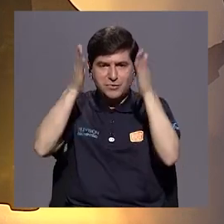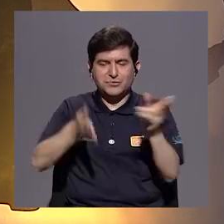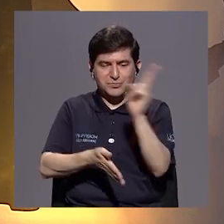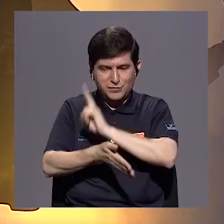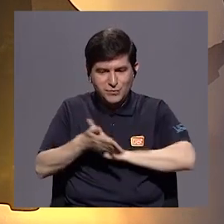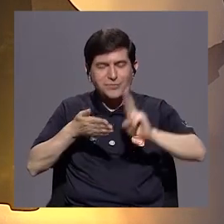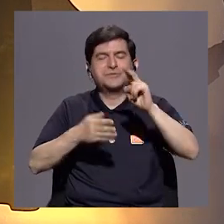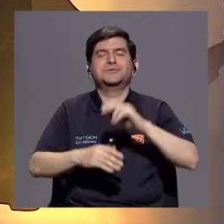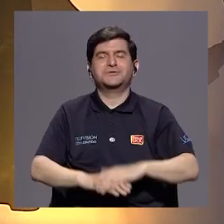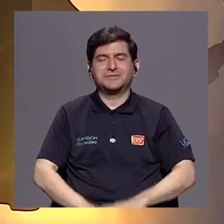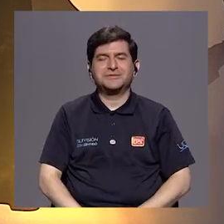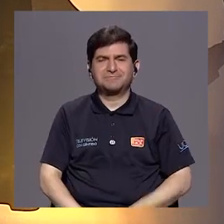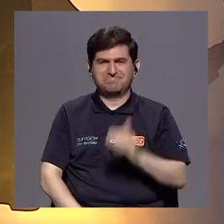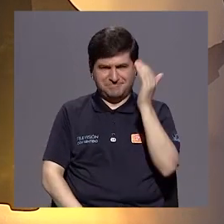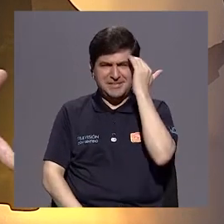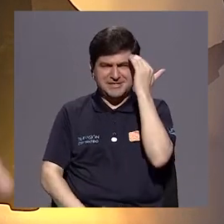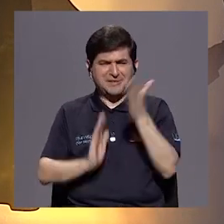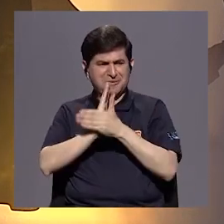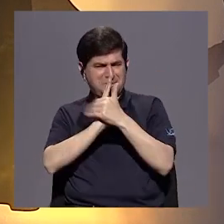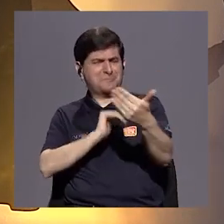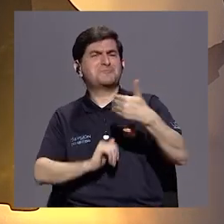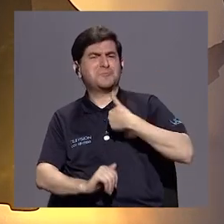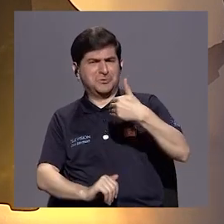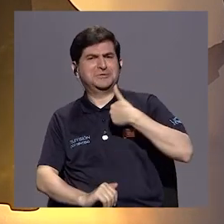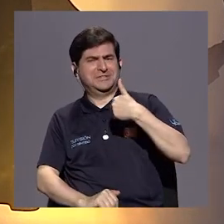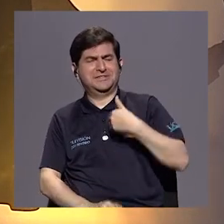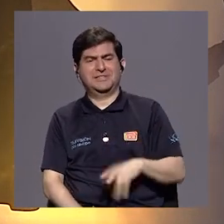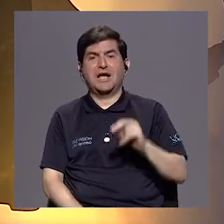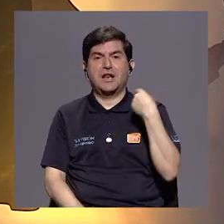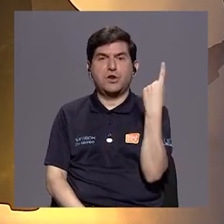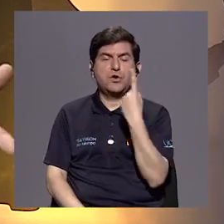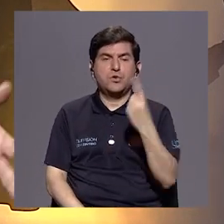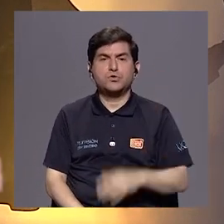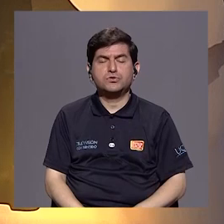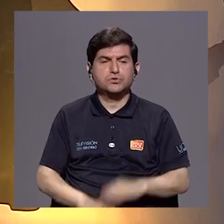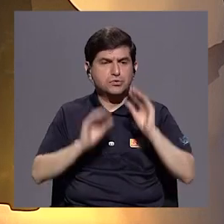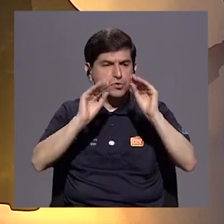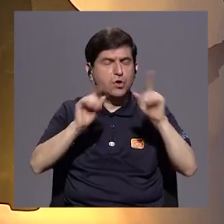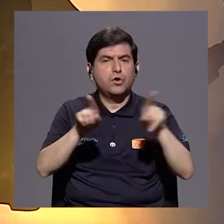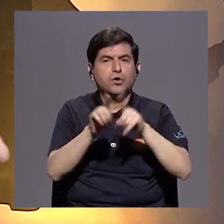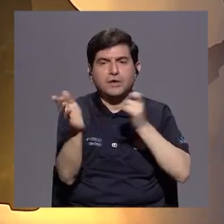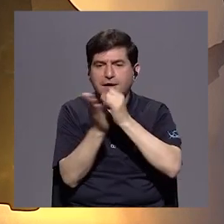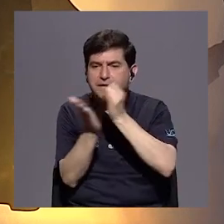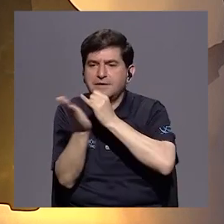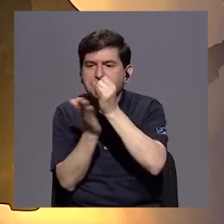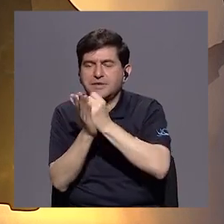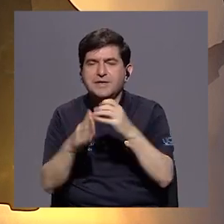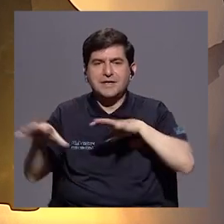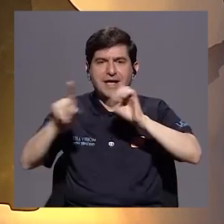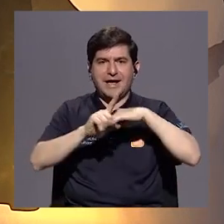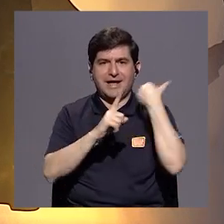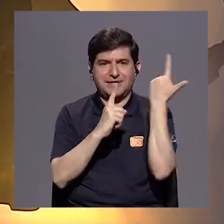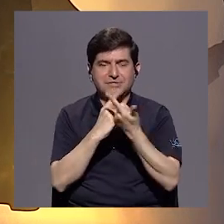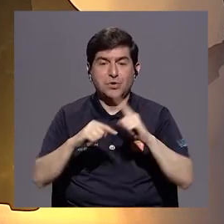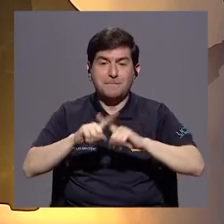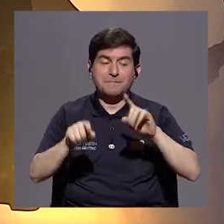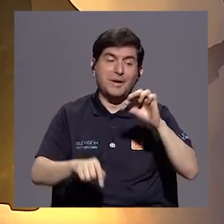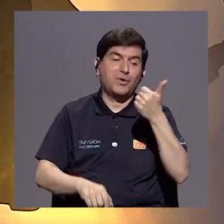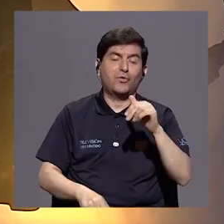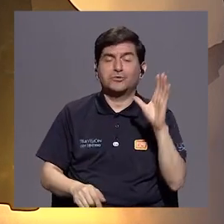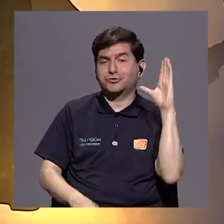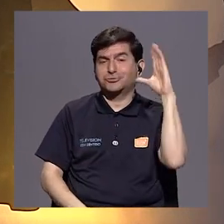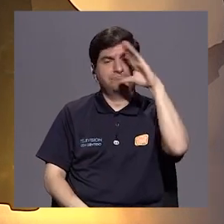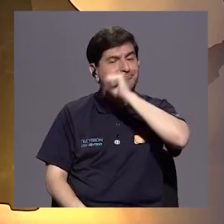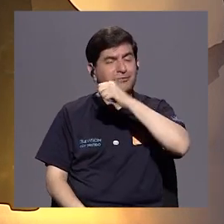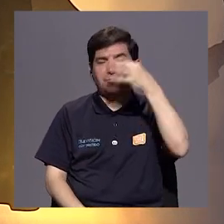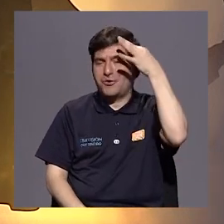somos profesores universitarios y sabemos el potencial que existe no solamente en docencia sino investigación en reacción social pero parece